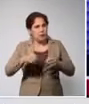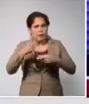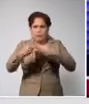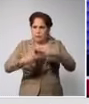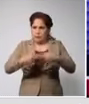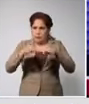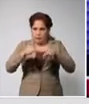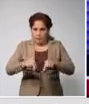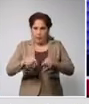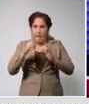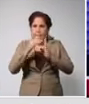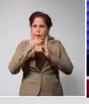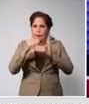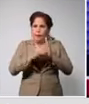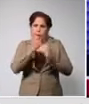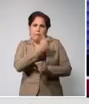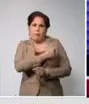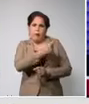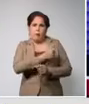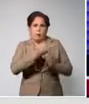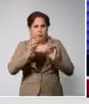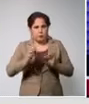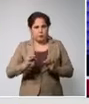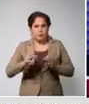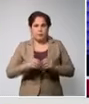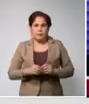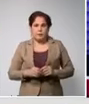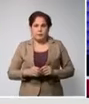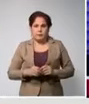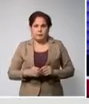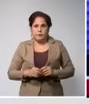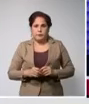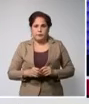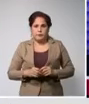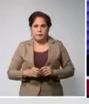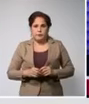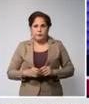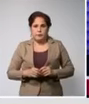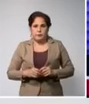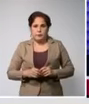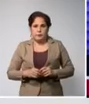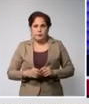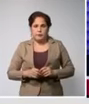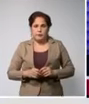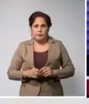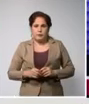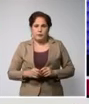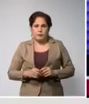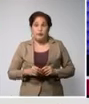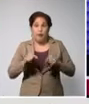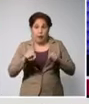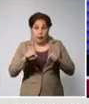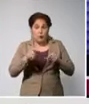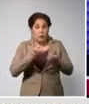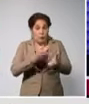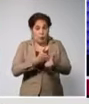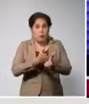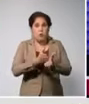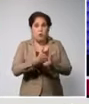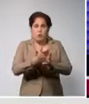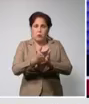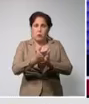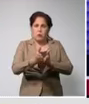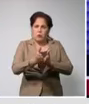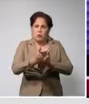los millones que se están aplicando de vacunas en todo el mundo, todavía el impacto, el